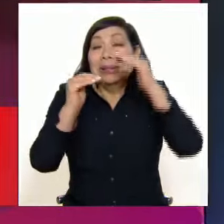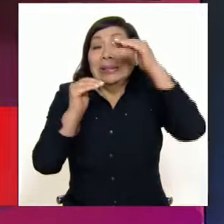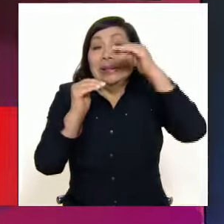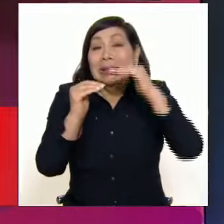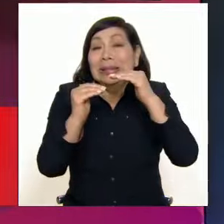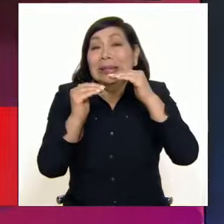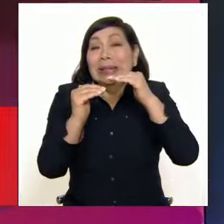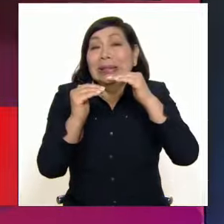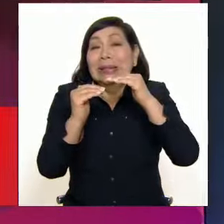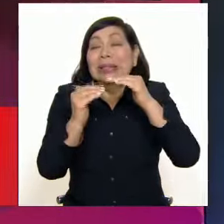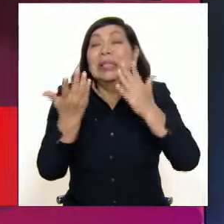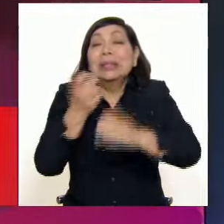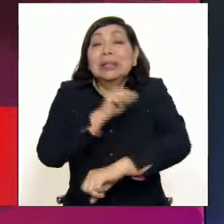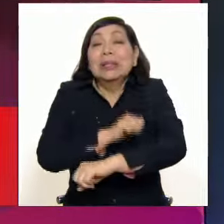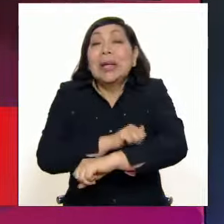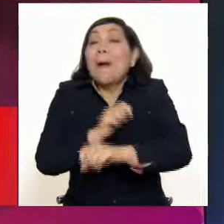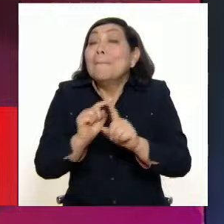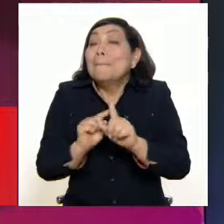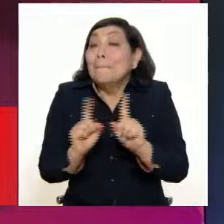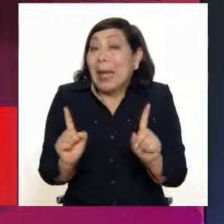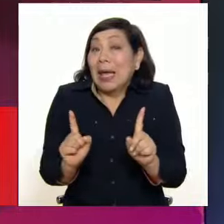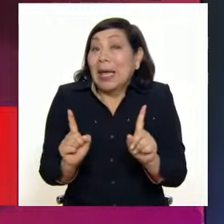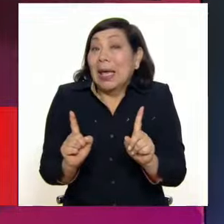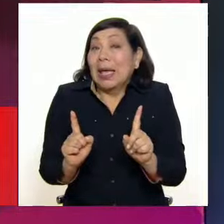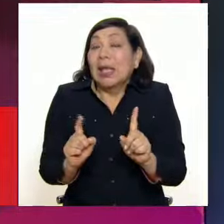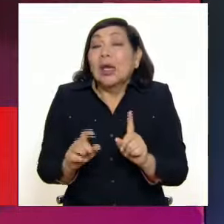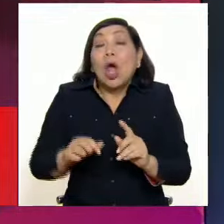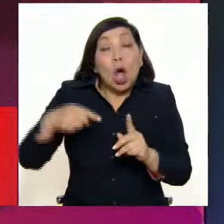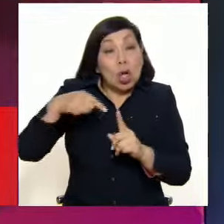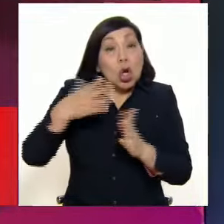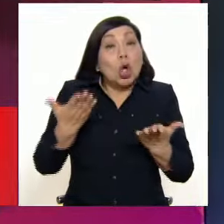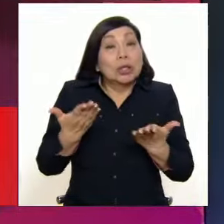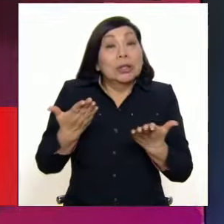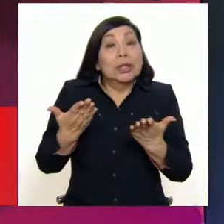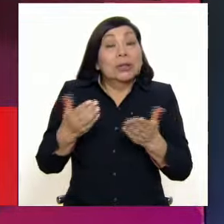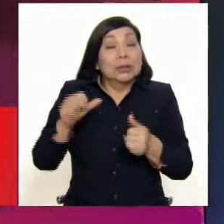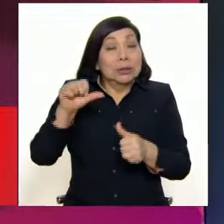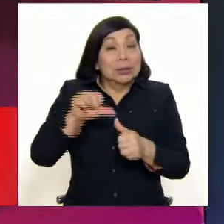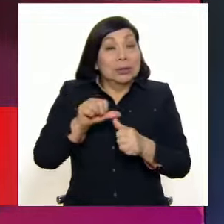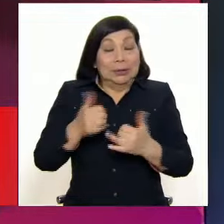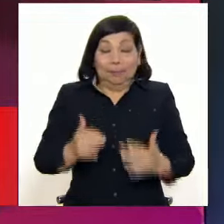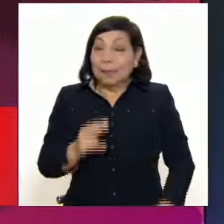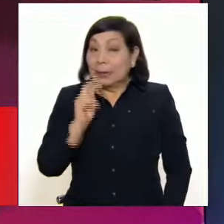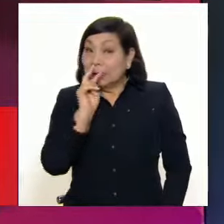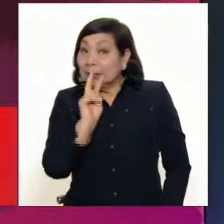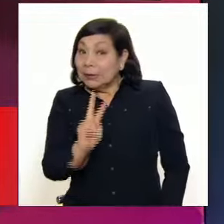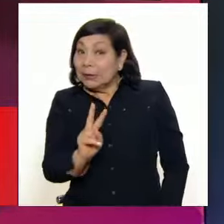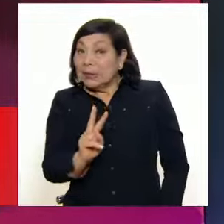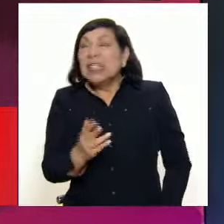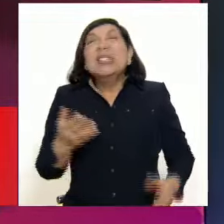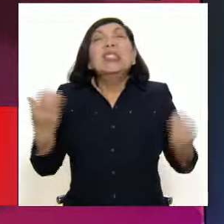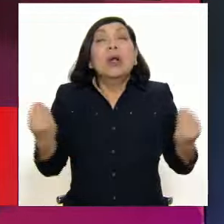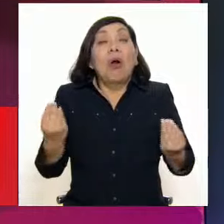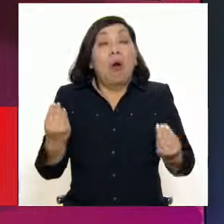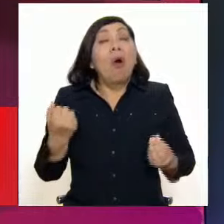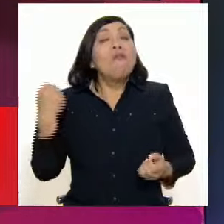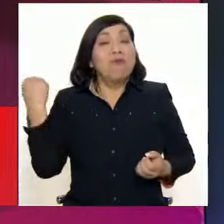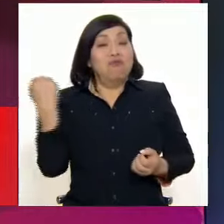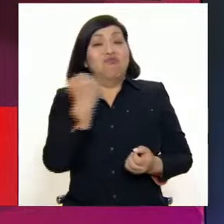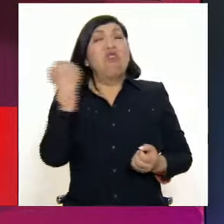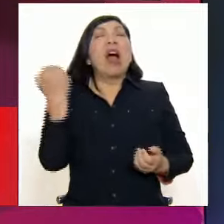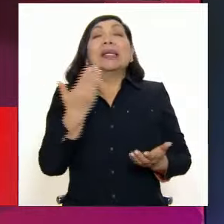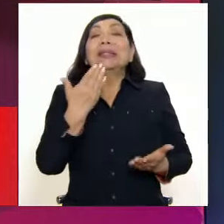la región altoandina, pero solamente es en la zona norte y zona centro del país. Este aviso es de fuerte intensidad,